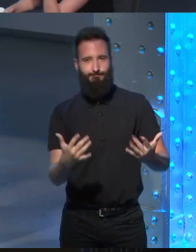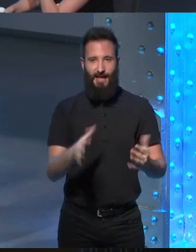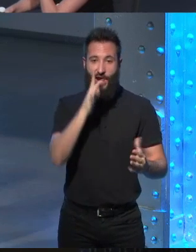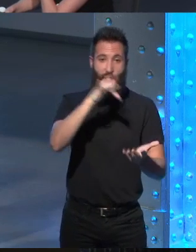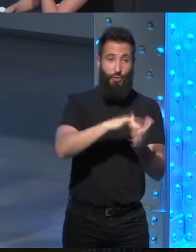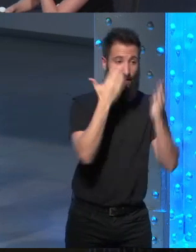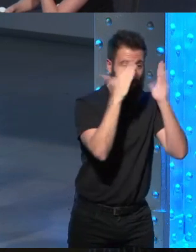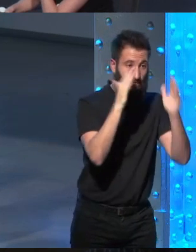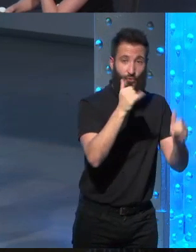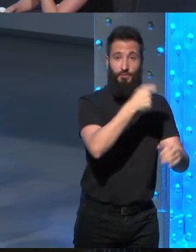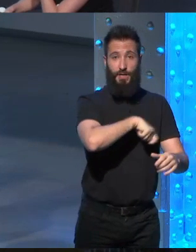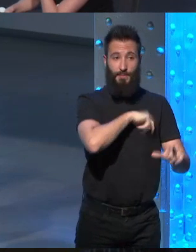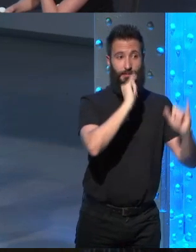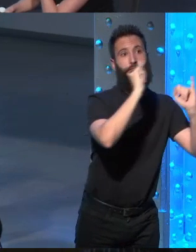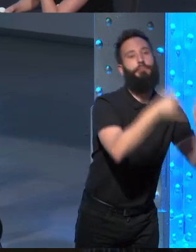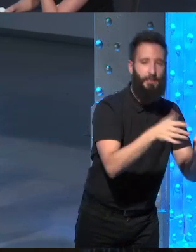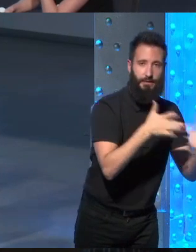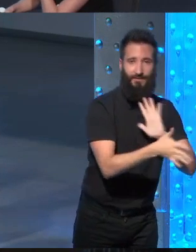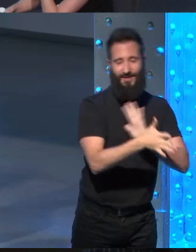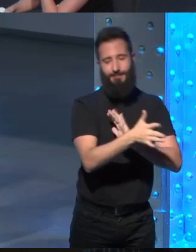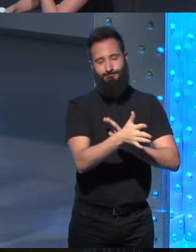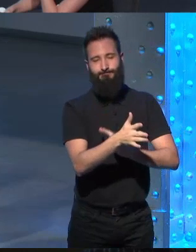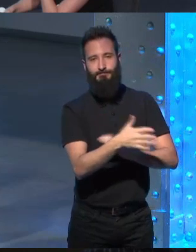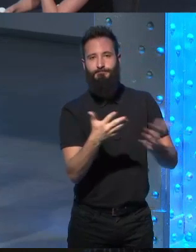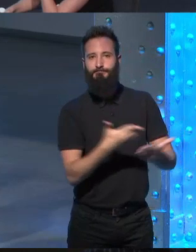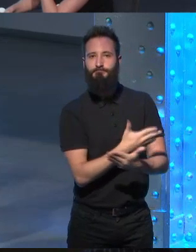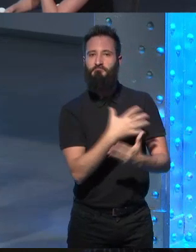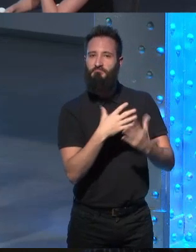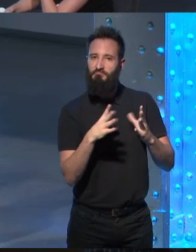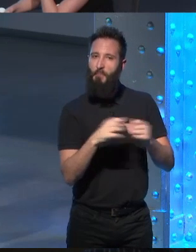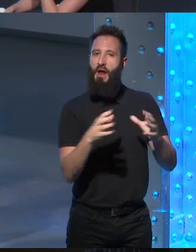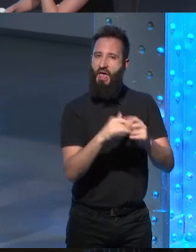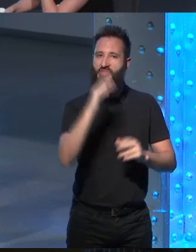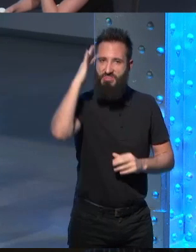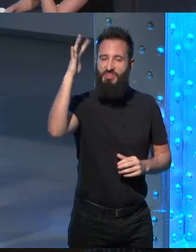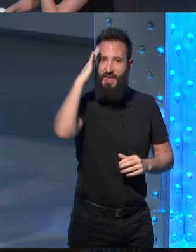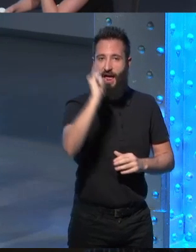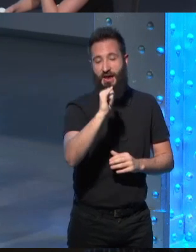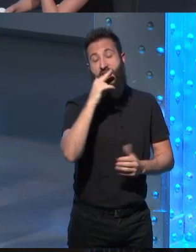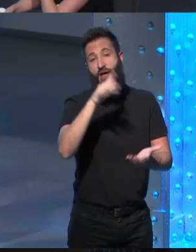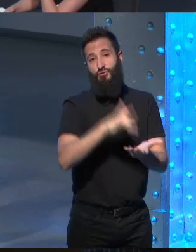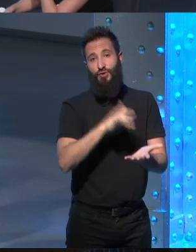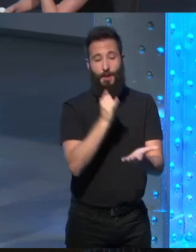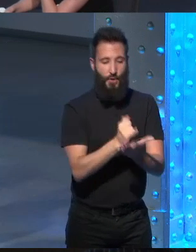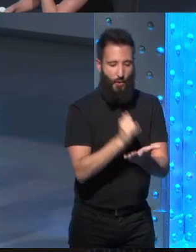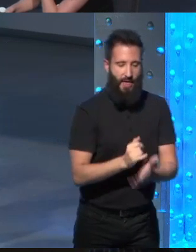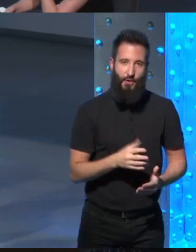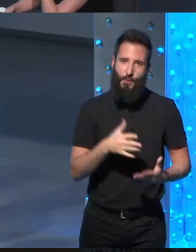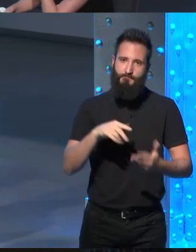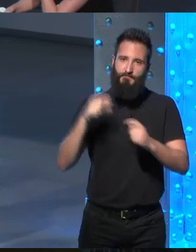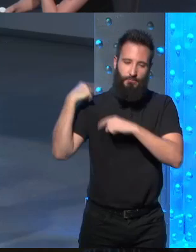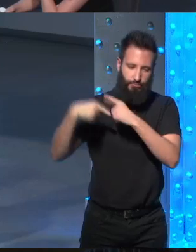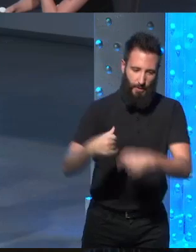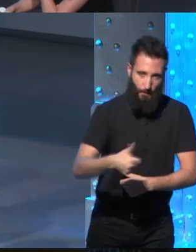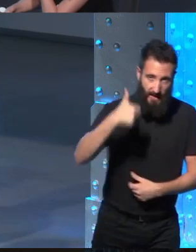a España y bueno, tenemos fe puesta en eso, pero es verdad que de momento lo que hemos probado es más tradicional, yo creo. Marta, y es difícil convencer a